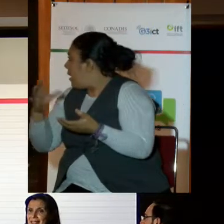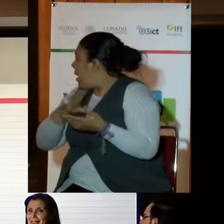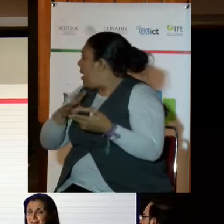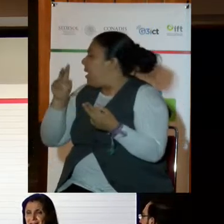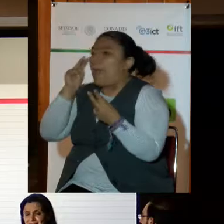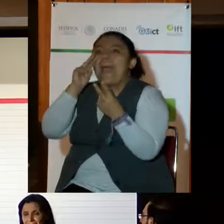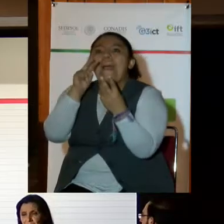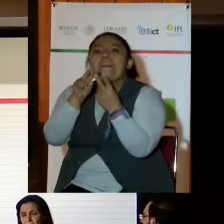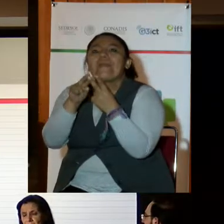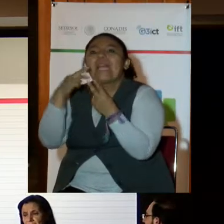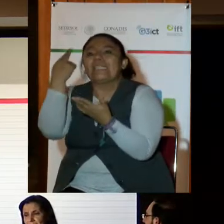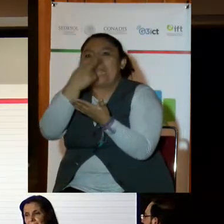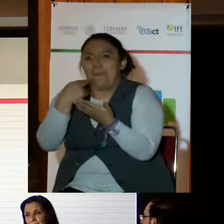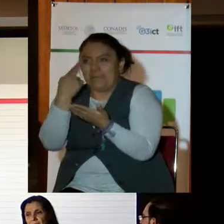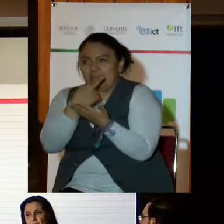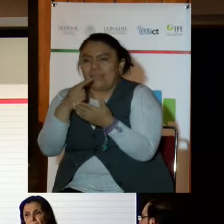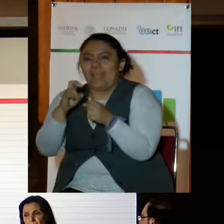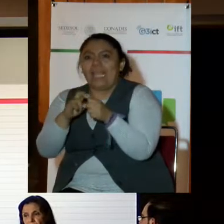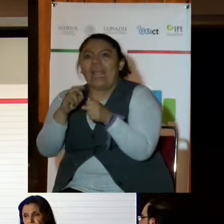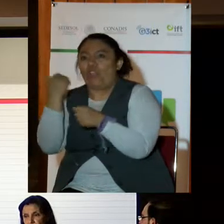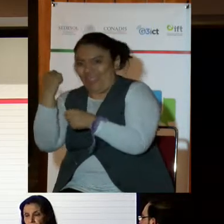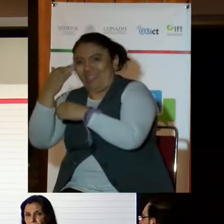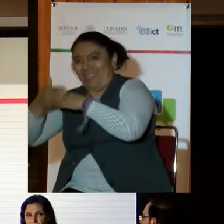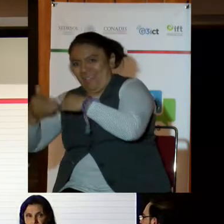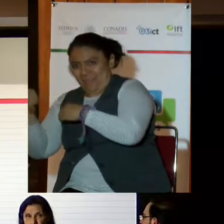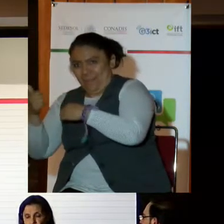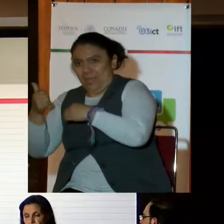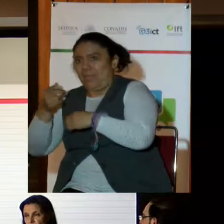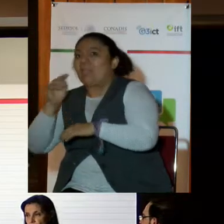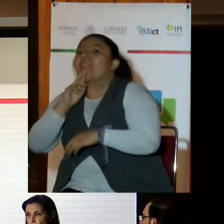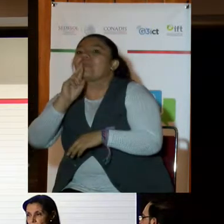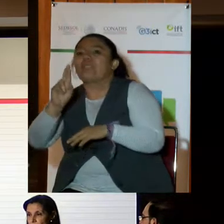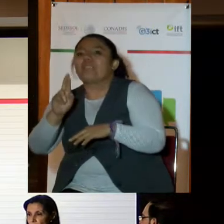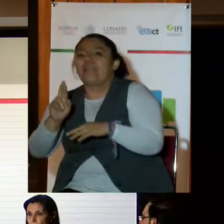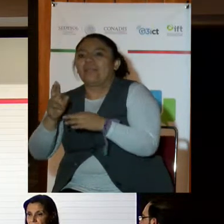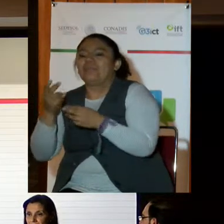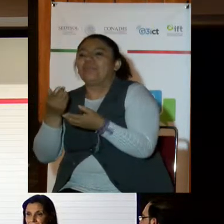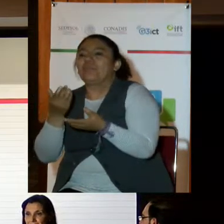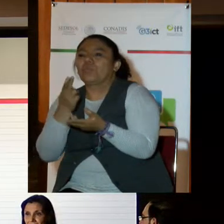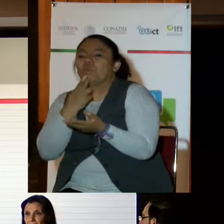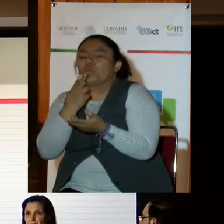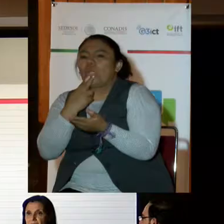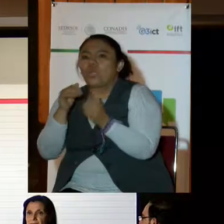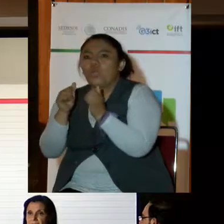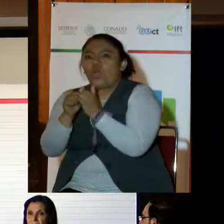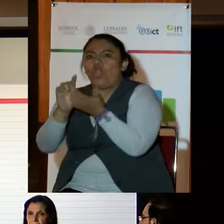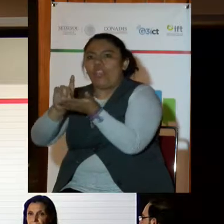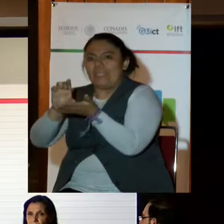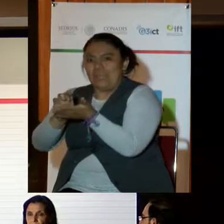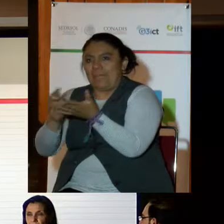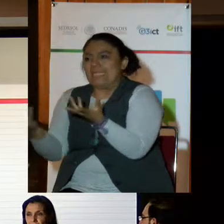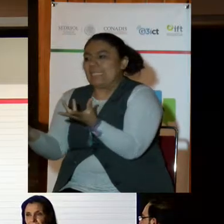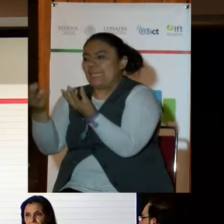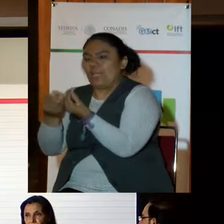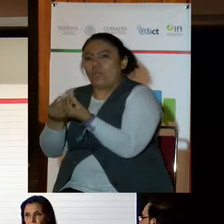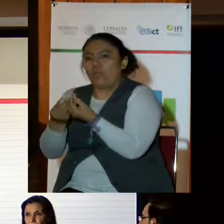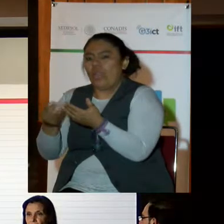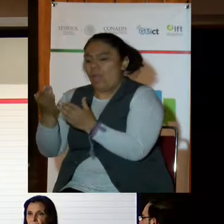¿alguien quiere hacer algún comentario al respecto? ¿No tenemos los elementos o nos lo llevamos de tarea?